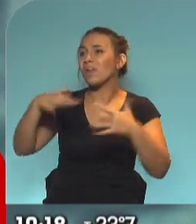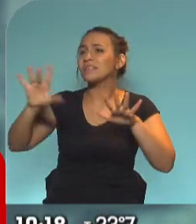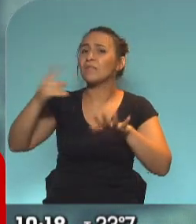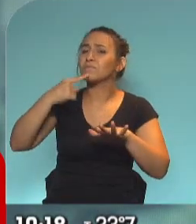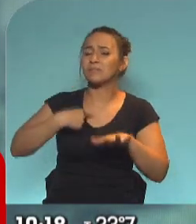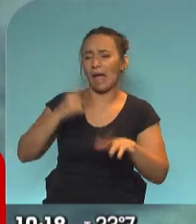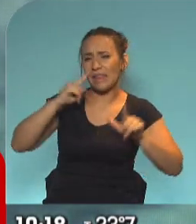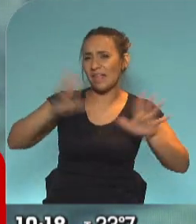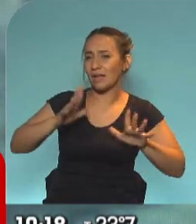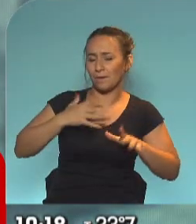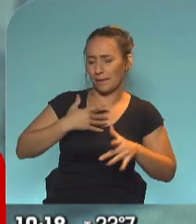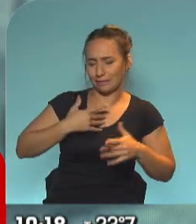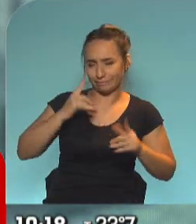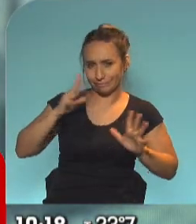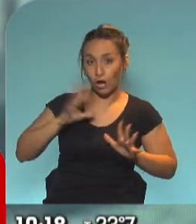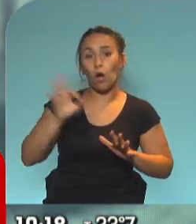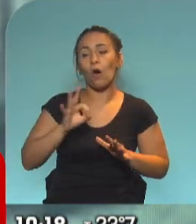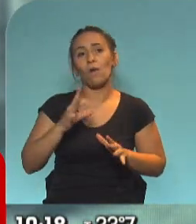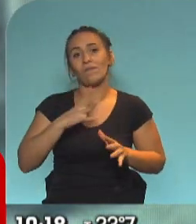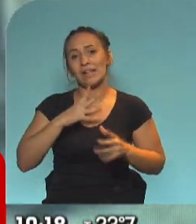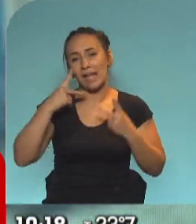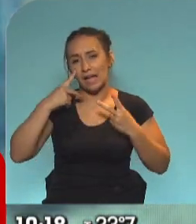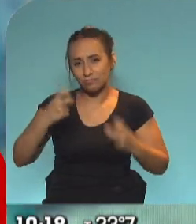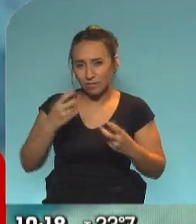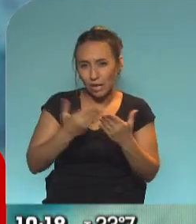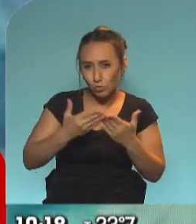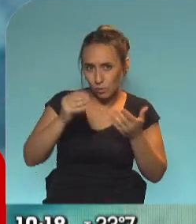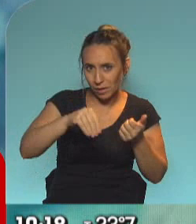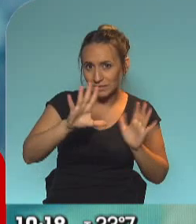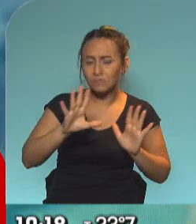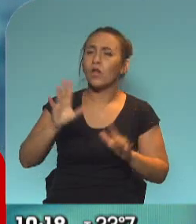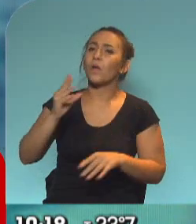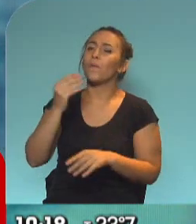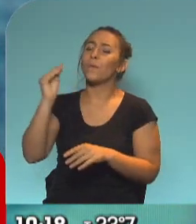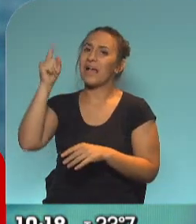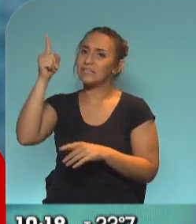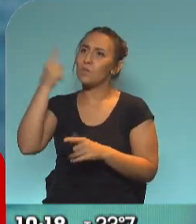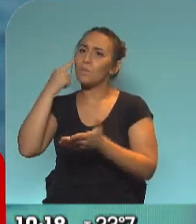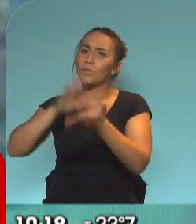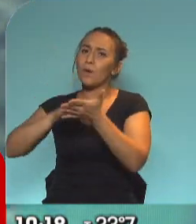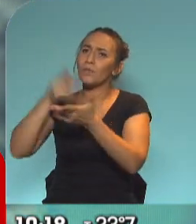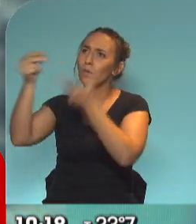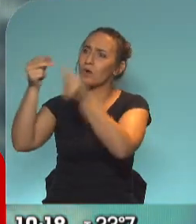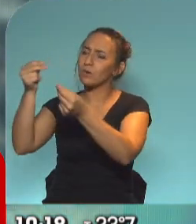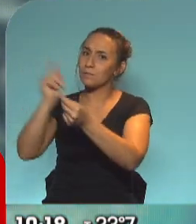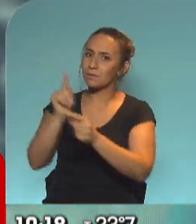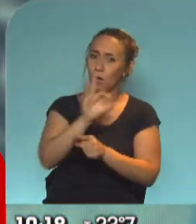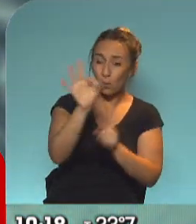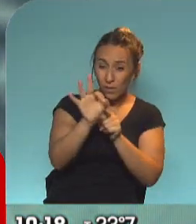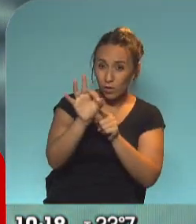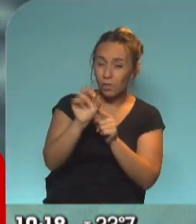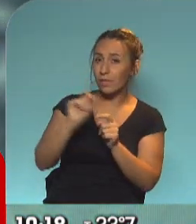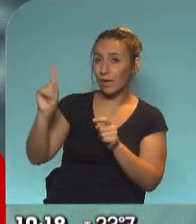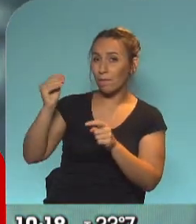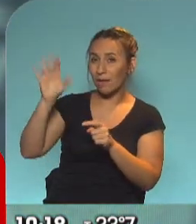nada que ver o puede que me diga se necesitan estudios. Pero si en Brasil estaban probando una vacuna y la cepa que se encontró es la que estaba en Río de Janeiro, entiendo que es la de